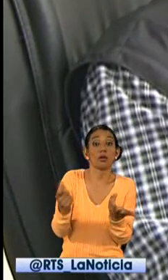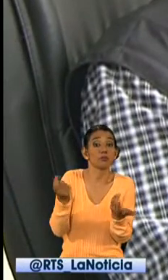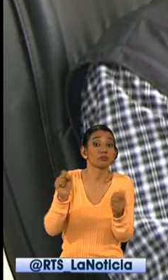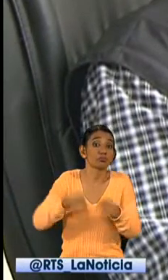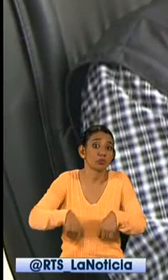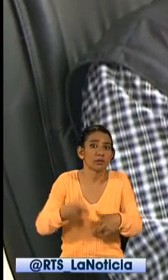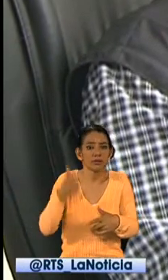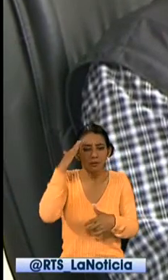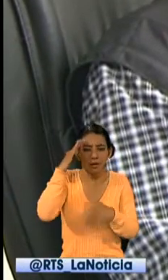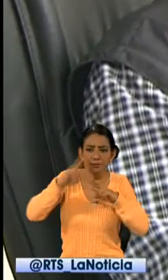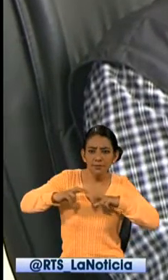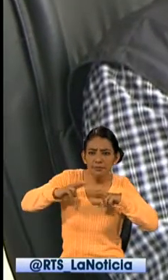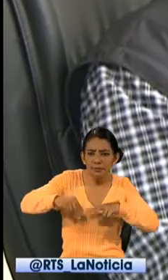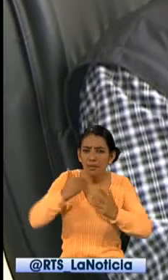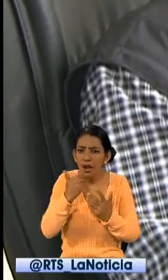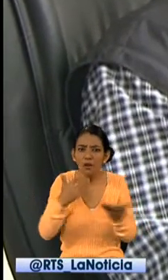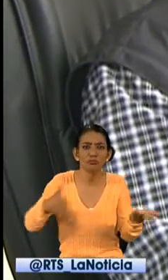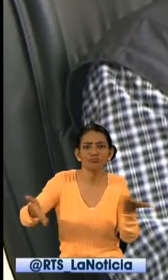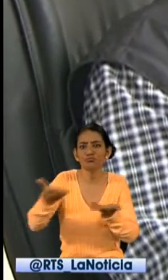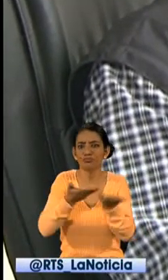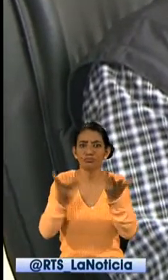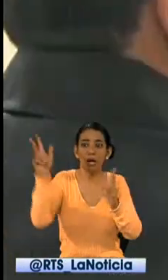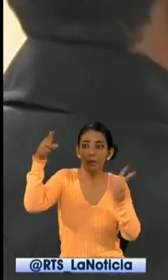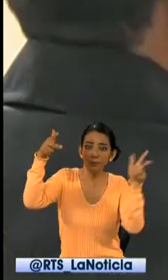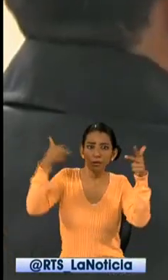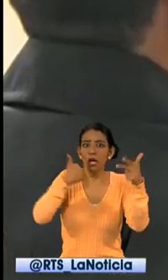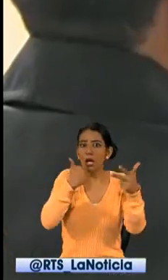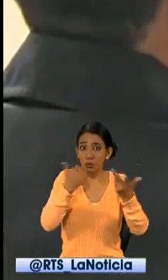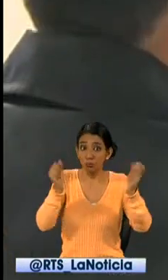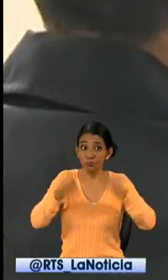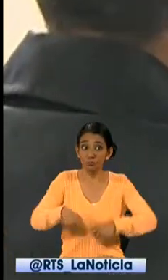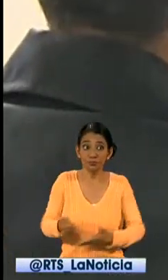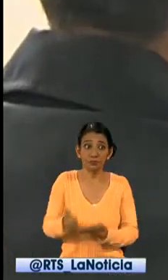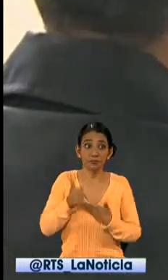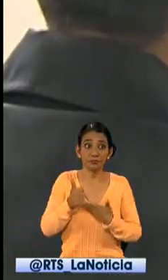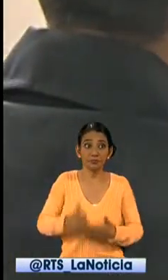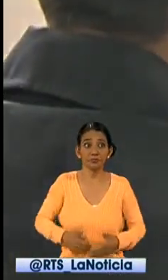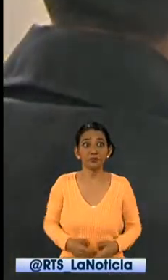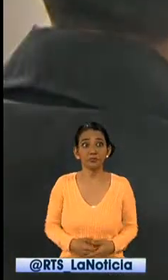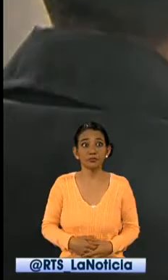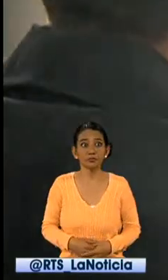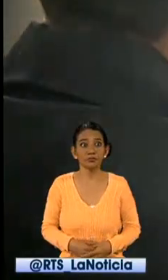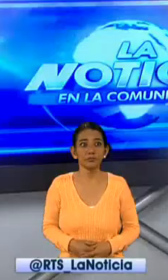manera hacer rastreos técnicos para ver si hay cámaras. Informó Lorena Baque.